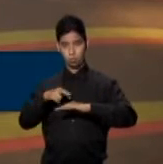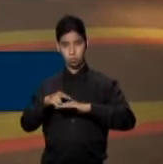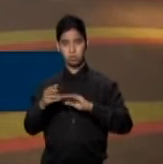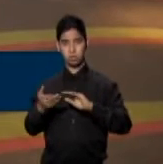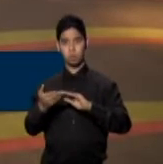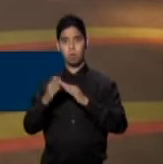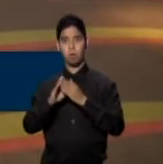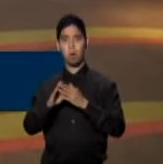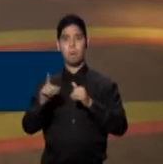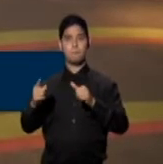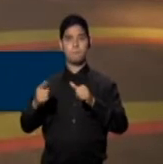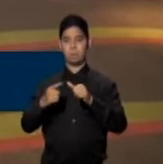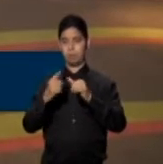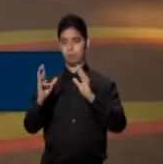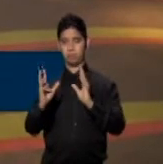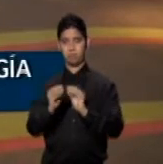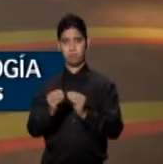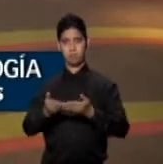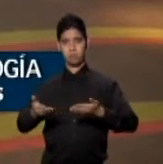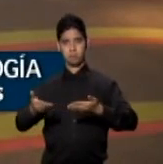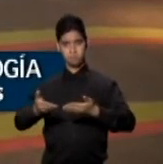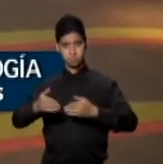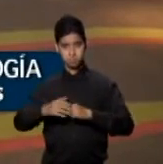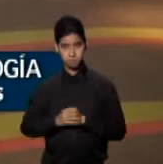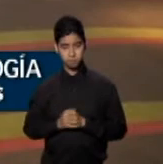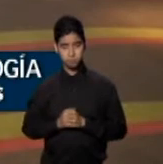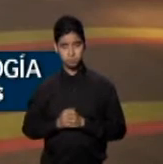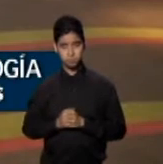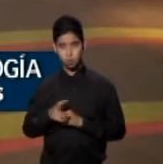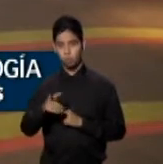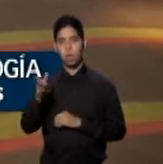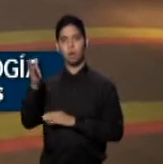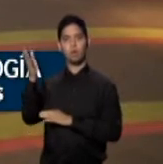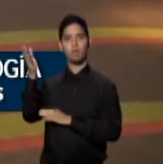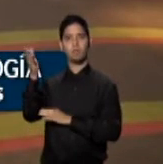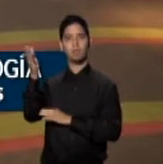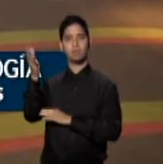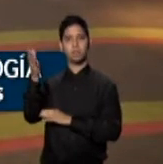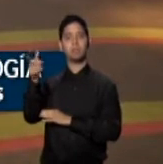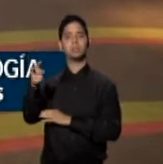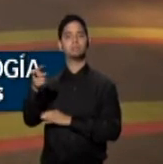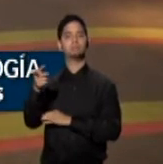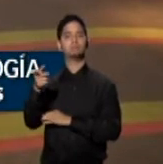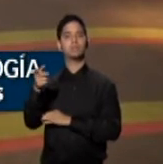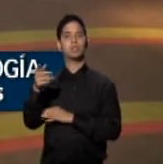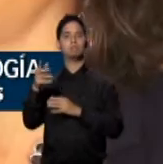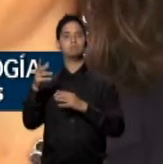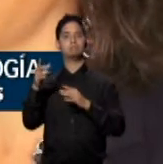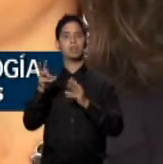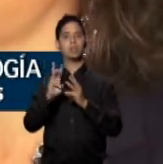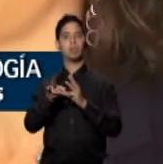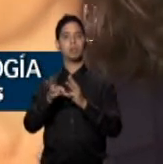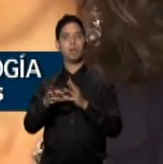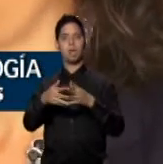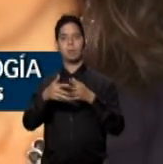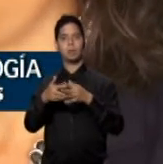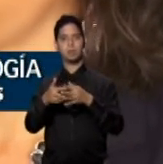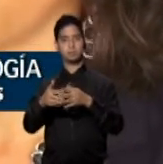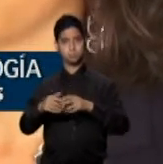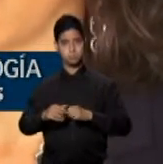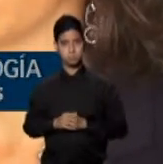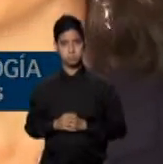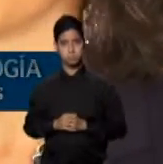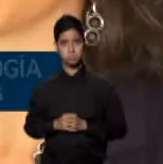por primera vez en su historia, una conferencia organizada por la Sociedad Meteorológica Americana. Esto es